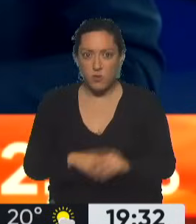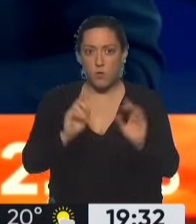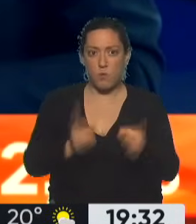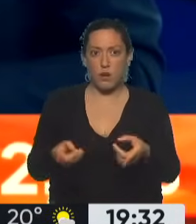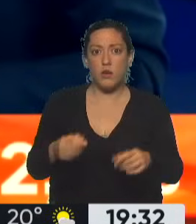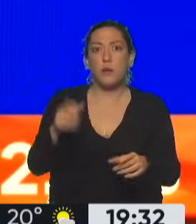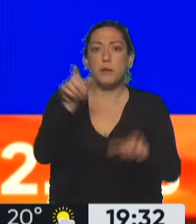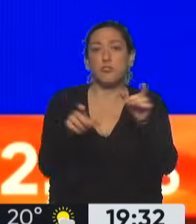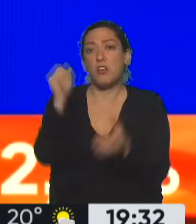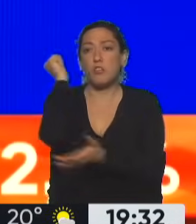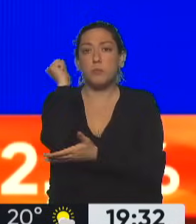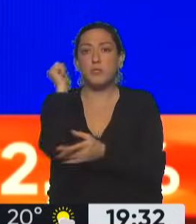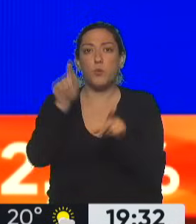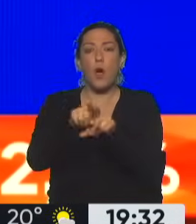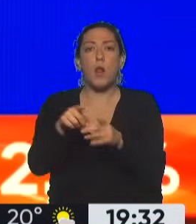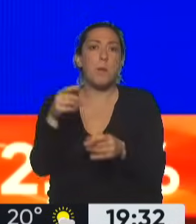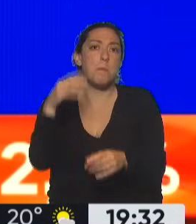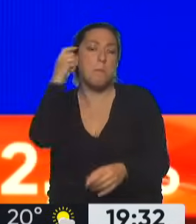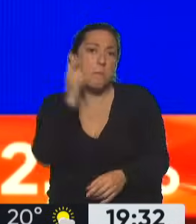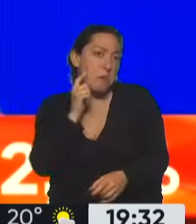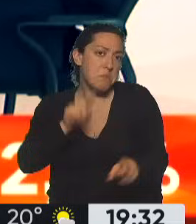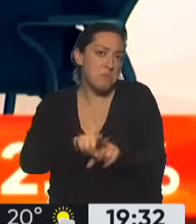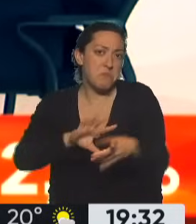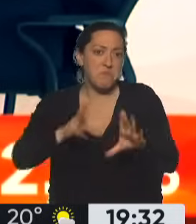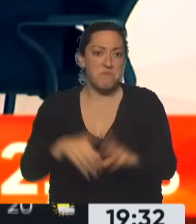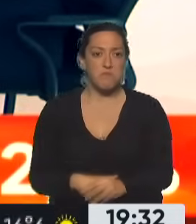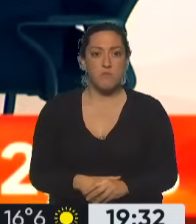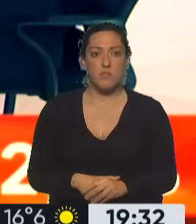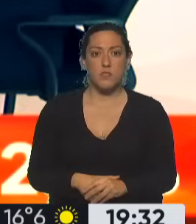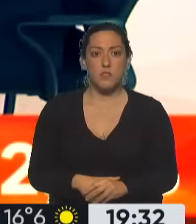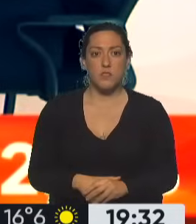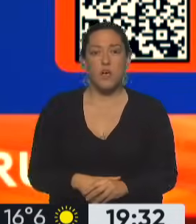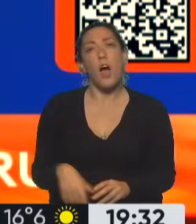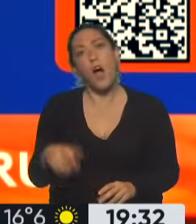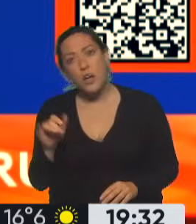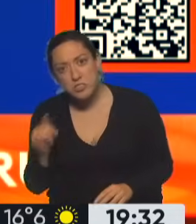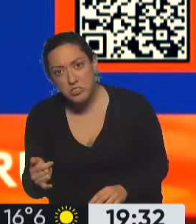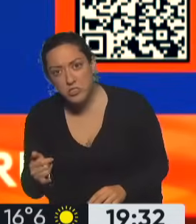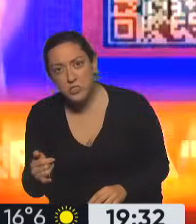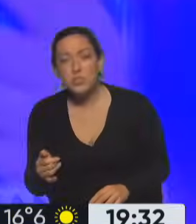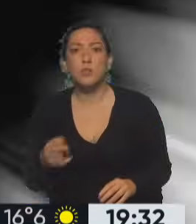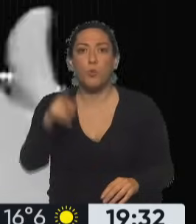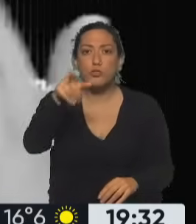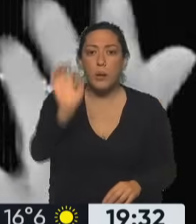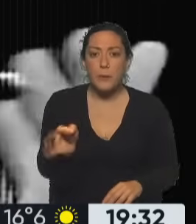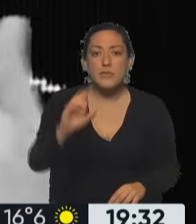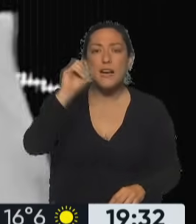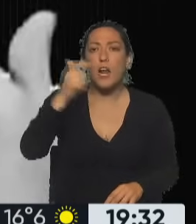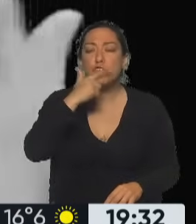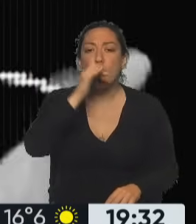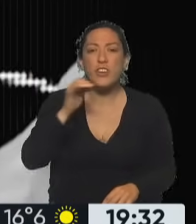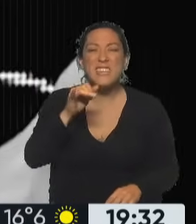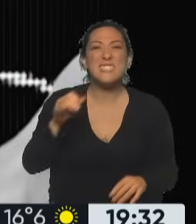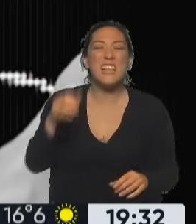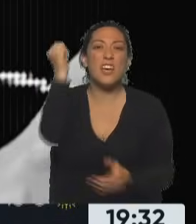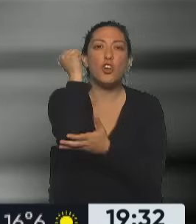lleva economista de Menem, Carlos Rodríguez, espere. Roque Fernández. Digo, mire usted, ¿sabe que Carlos Rodríguez es uno de los 5 mejores